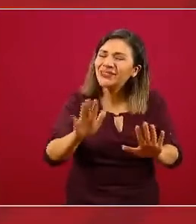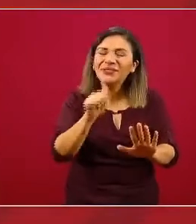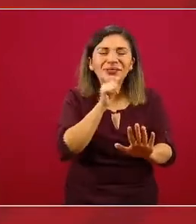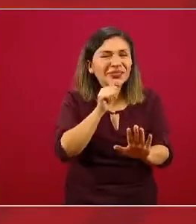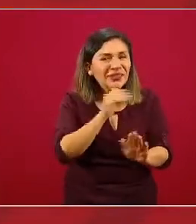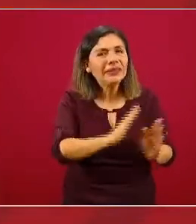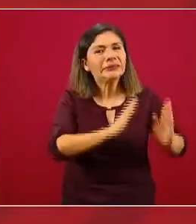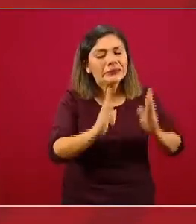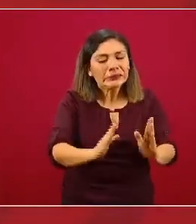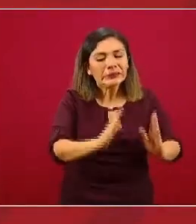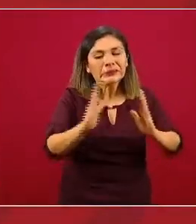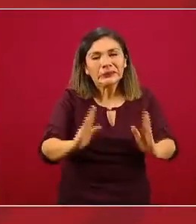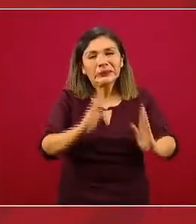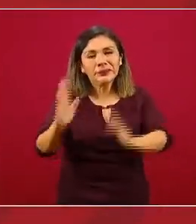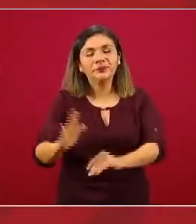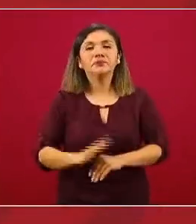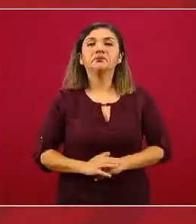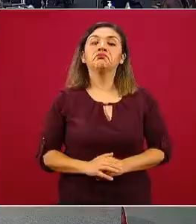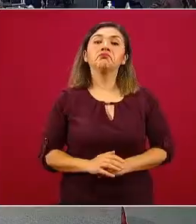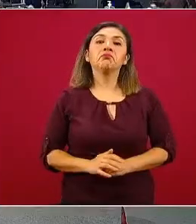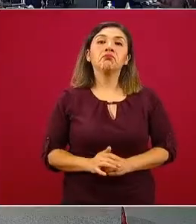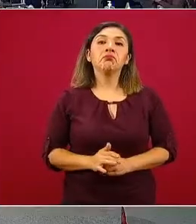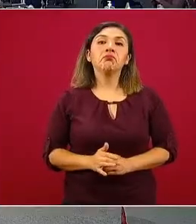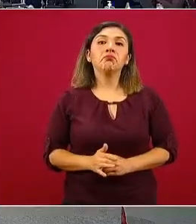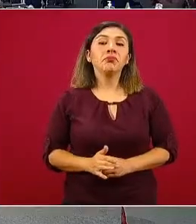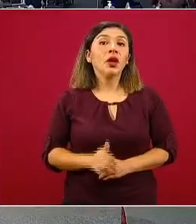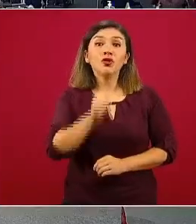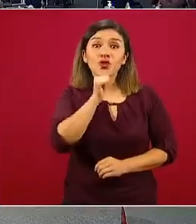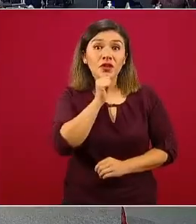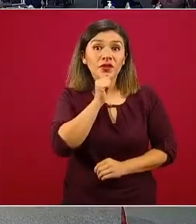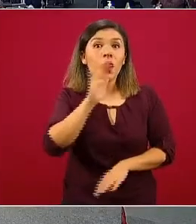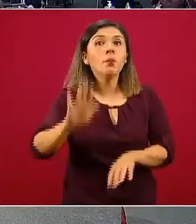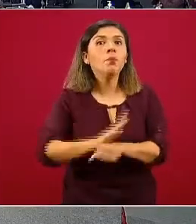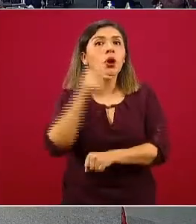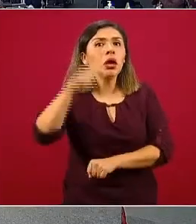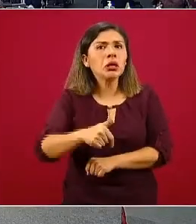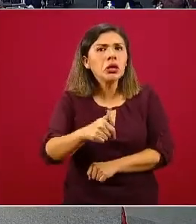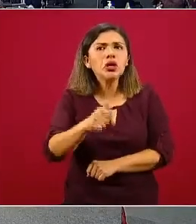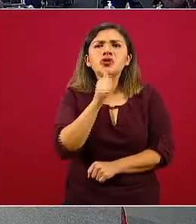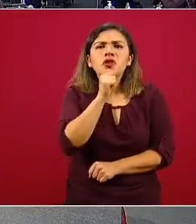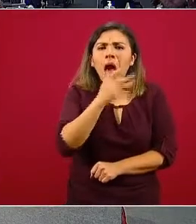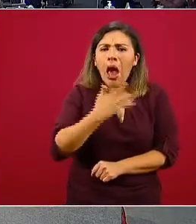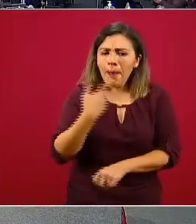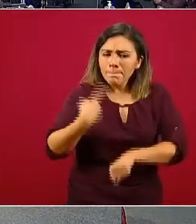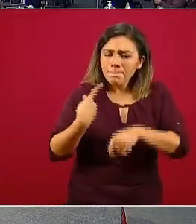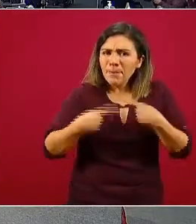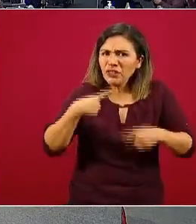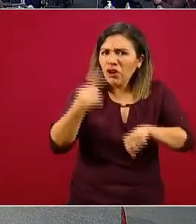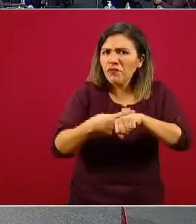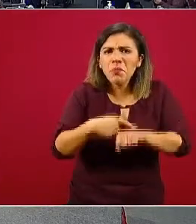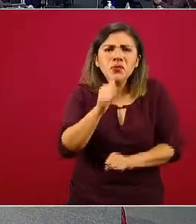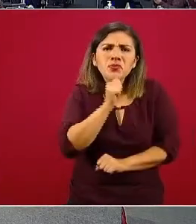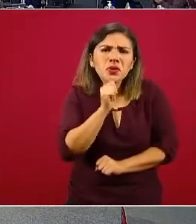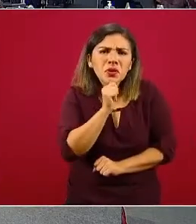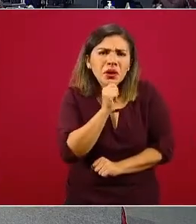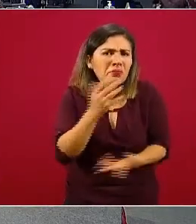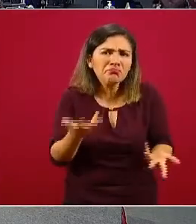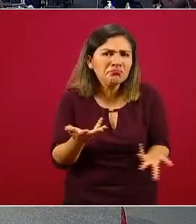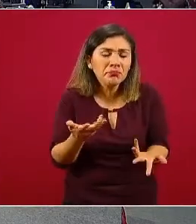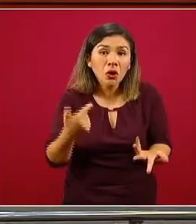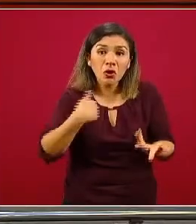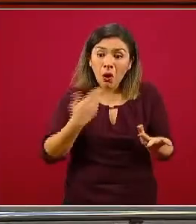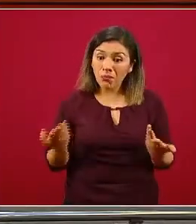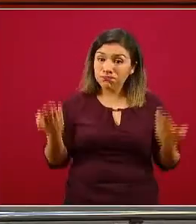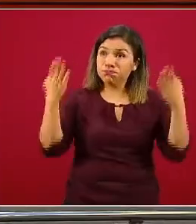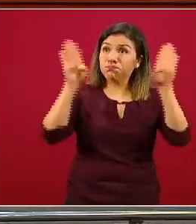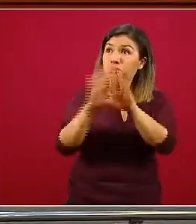momento. Después, en primer lugar, no era momento porque no teníamos un solo caso, y la pretensión de que cerrando